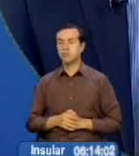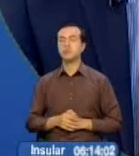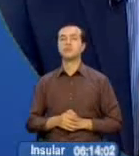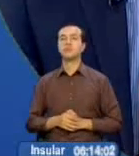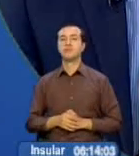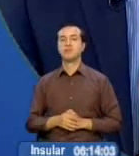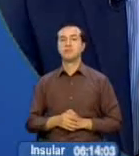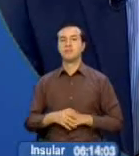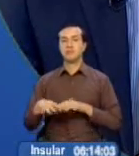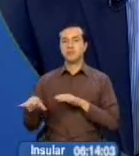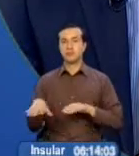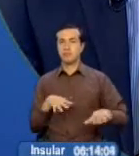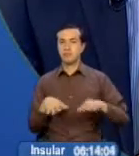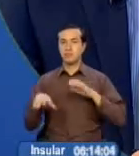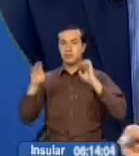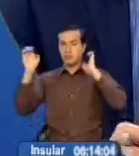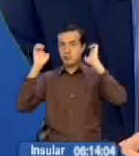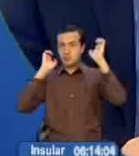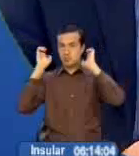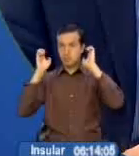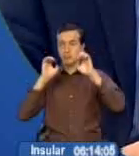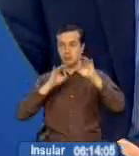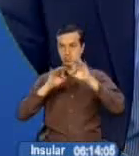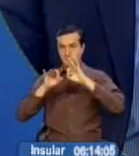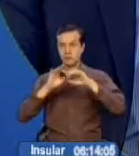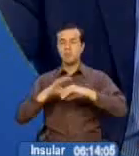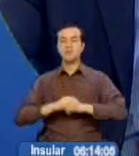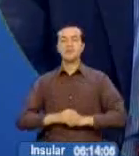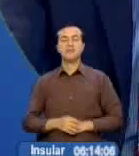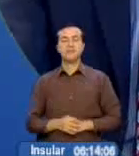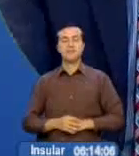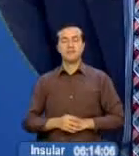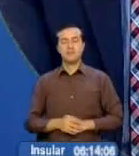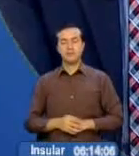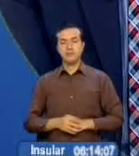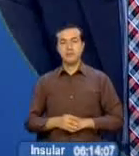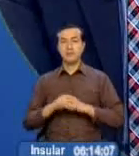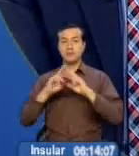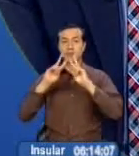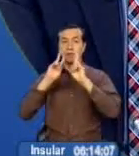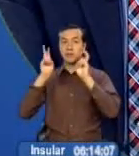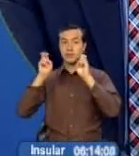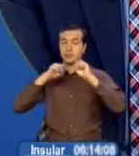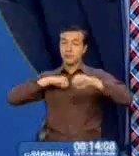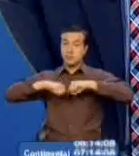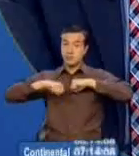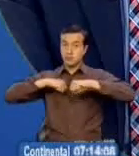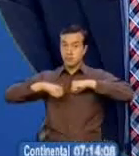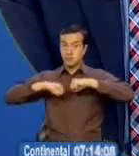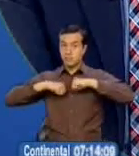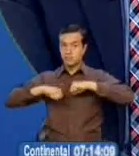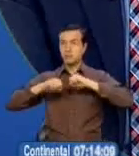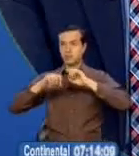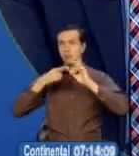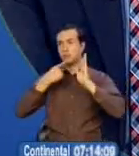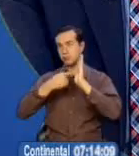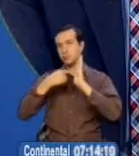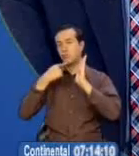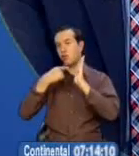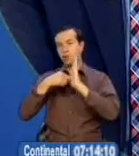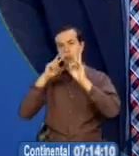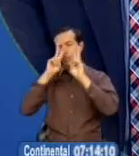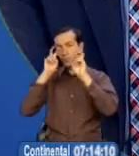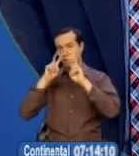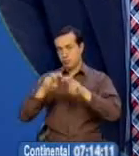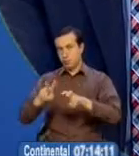Efectivamente, las acciones estratégicas, yo le voy a explicar, ¿no? Mire, el tema de la gestión pasa en... Hablemos del ámbito investigativo,